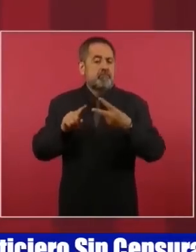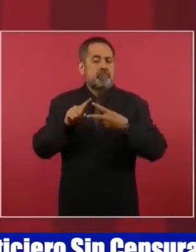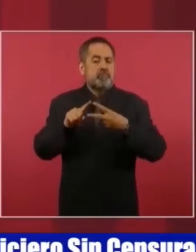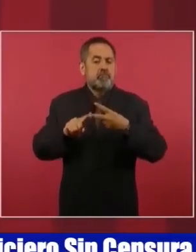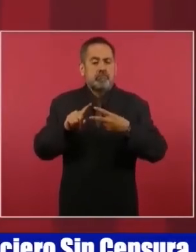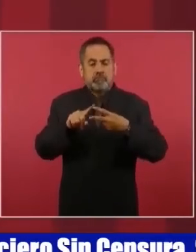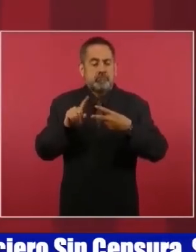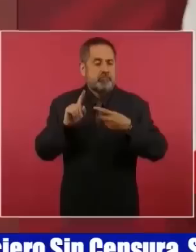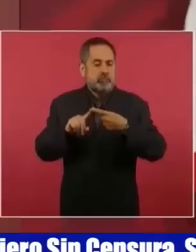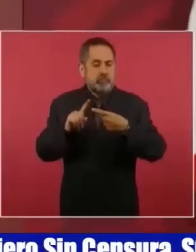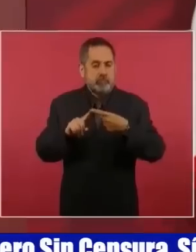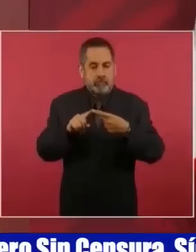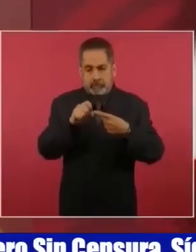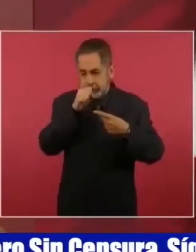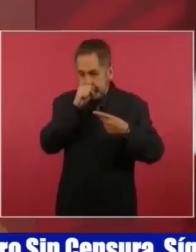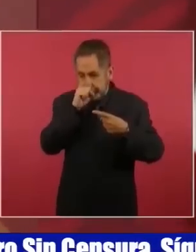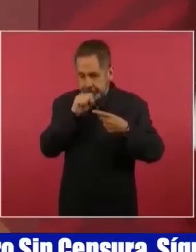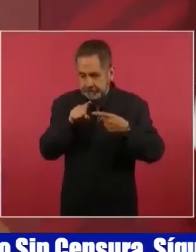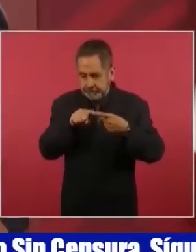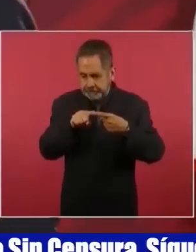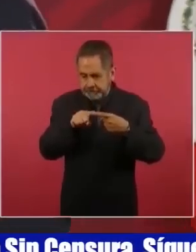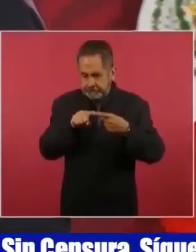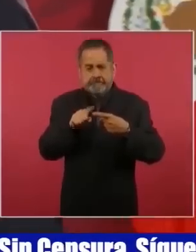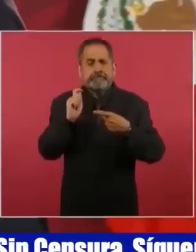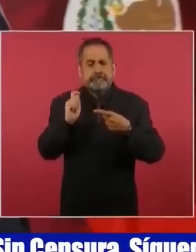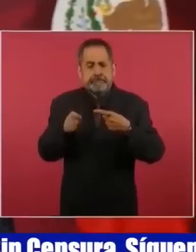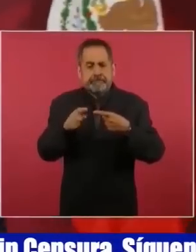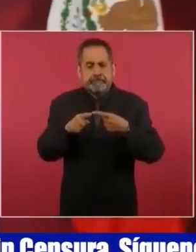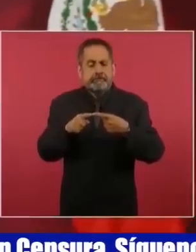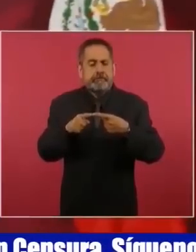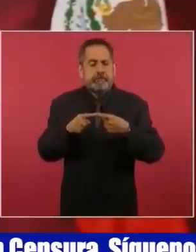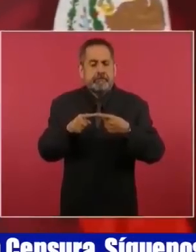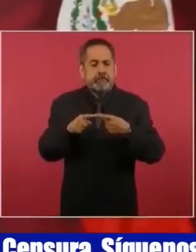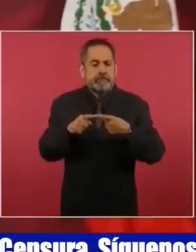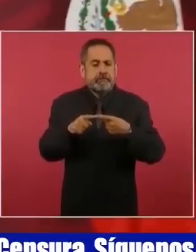Una es eliminar